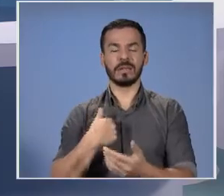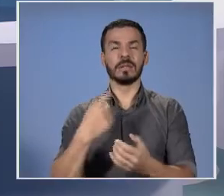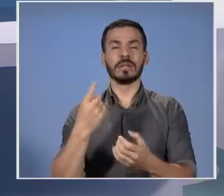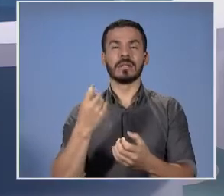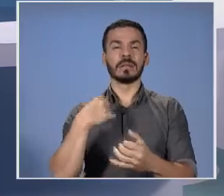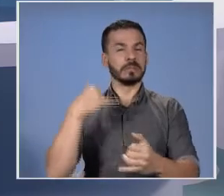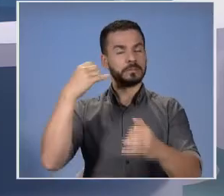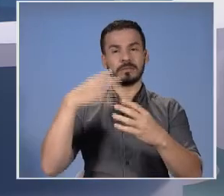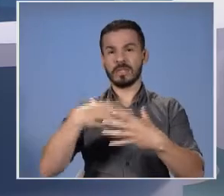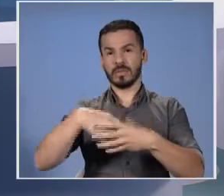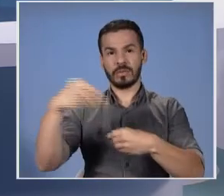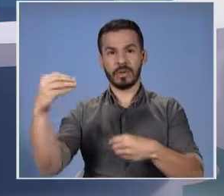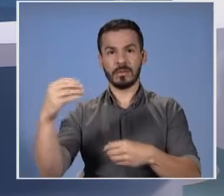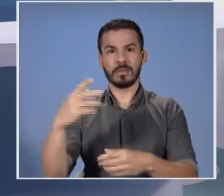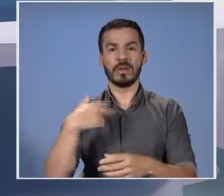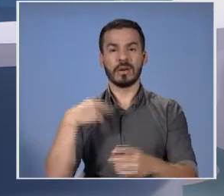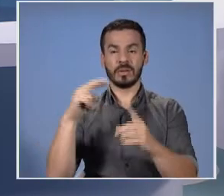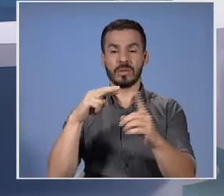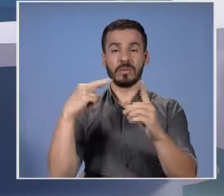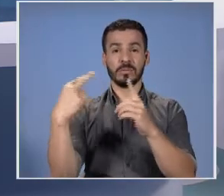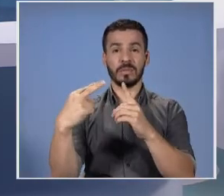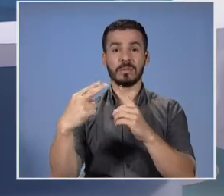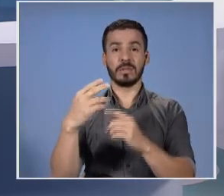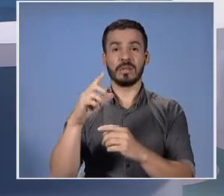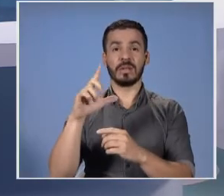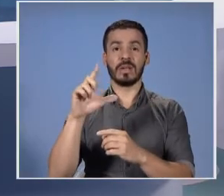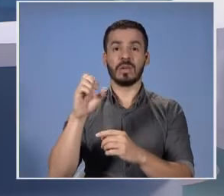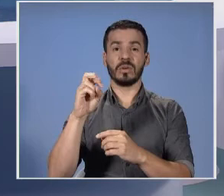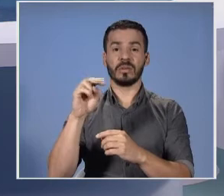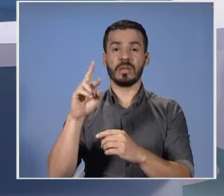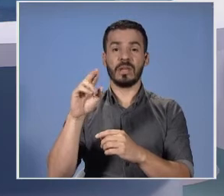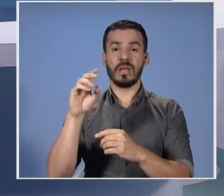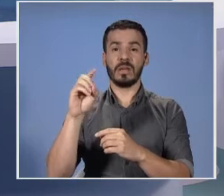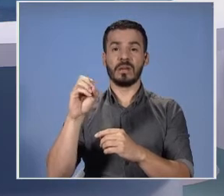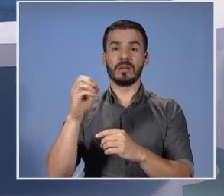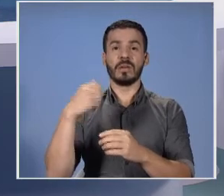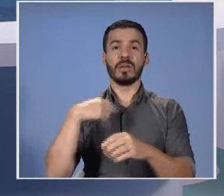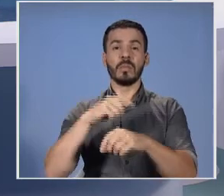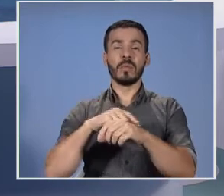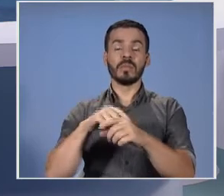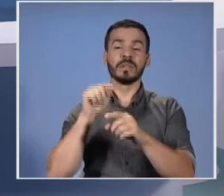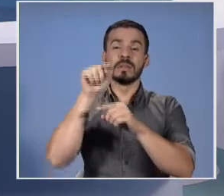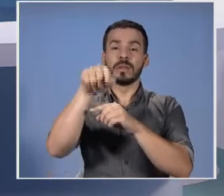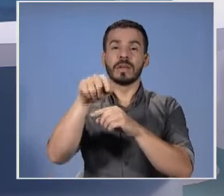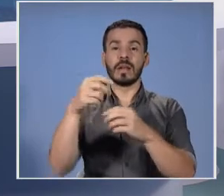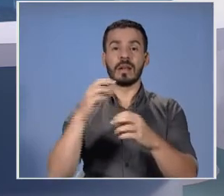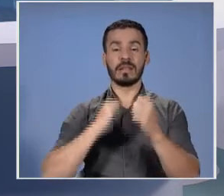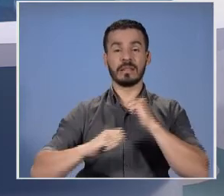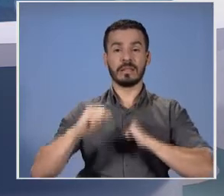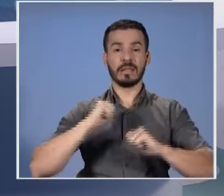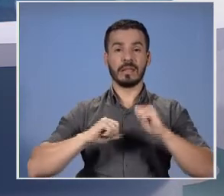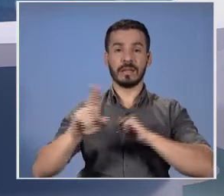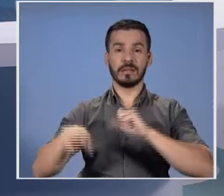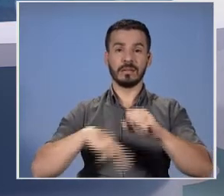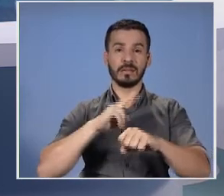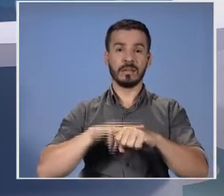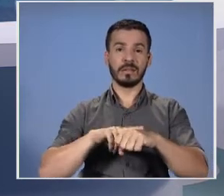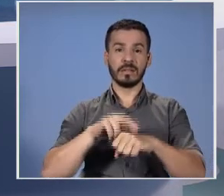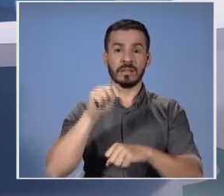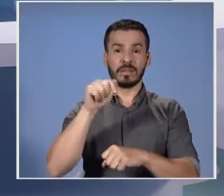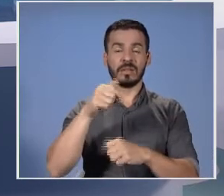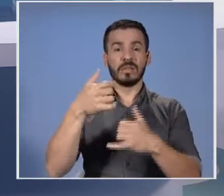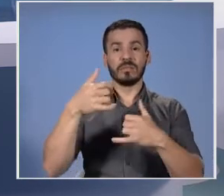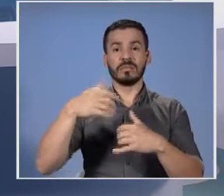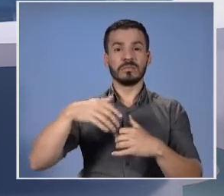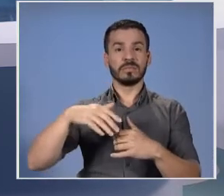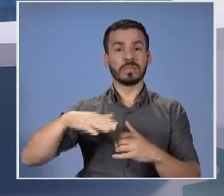ir de momento, ahora que nos ponía en perspectiva Leonardo Santamaría, irnos de momento al Teatro Nacional, porque